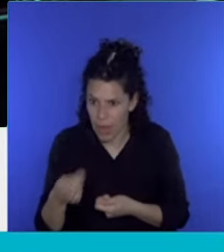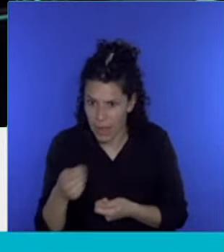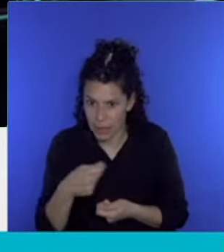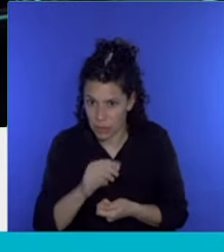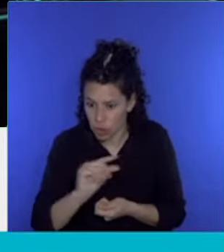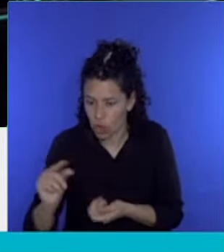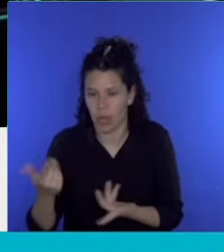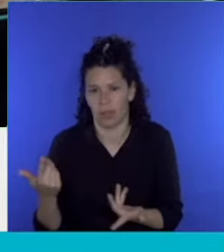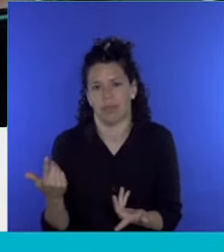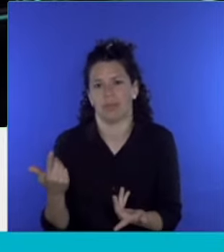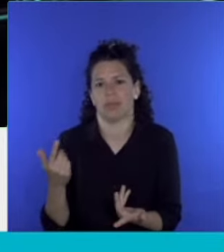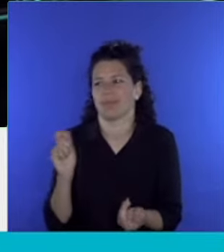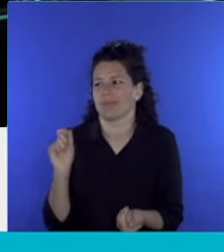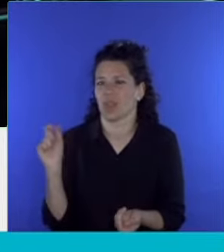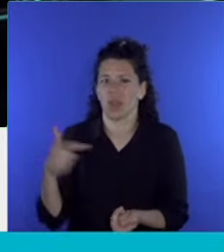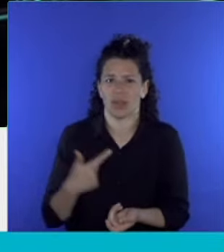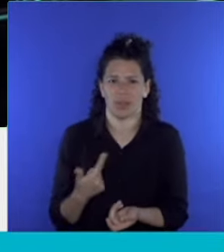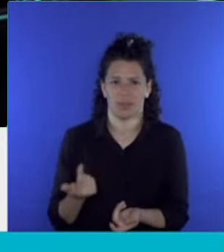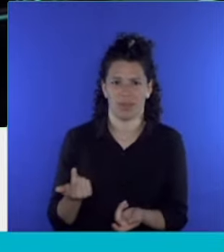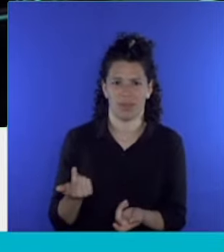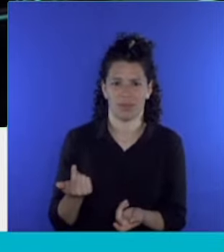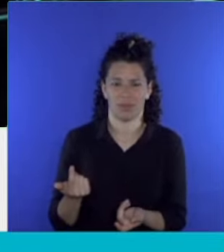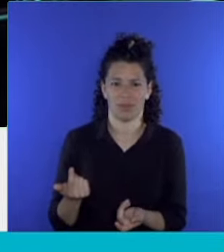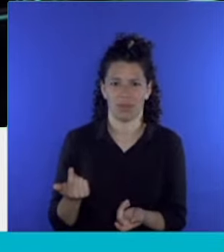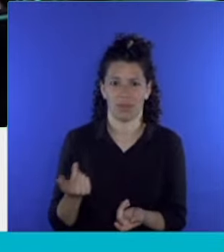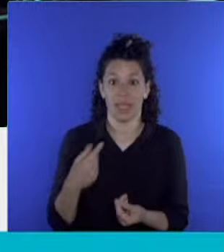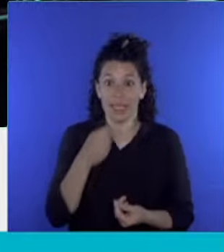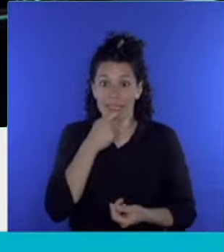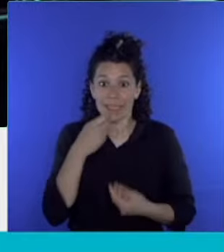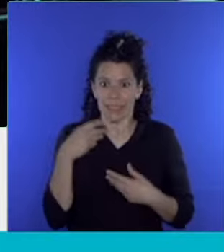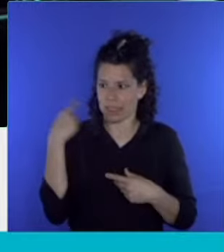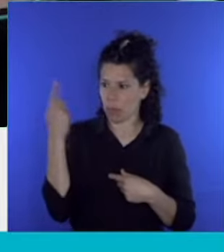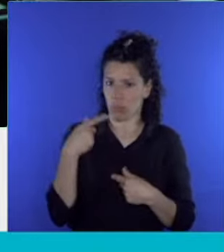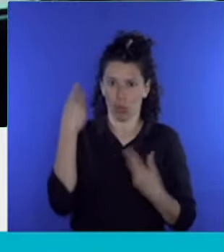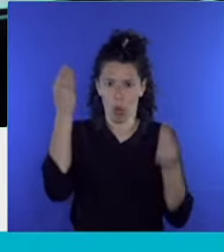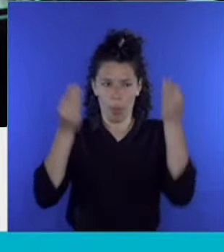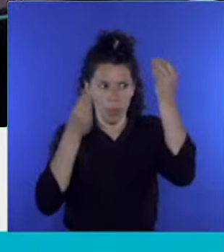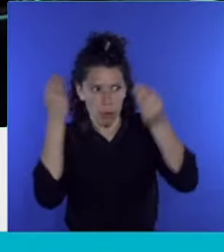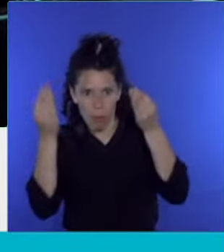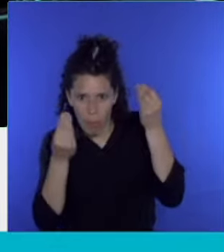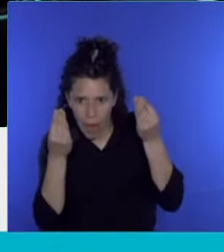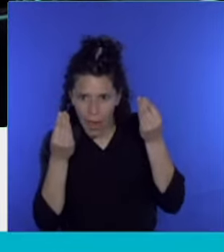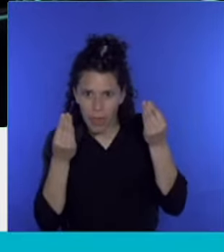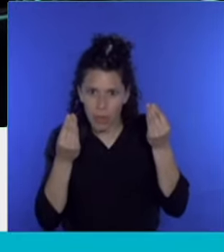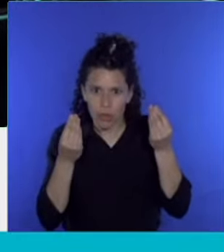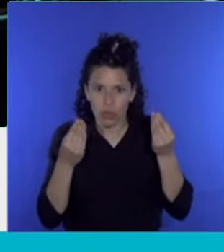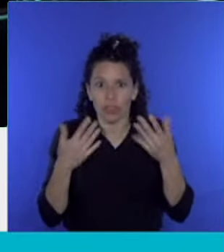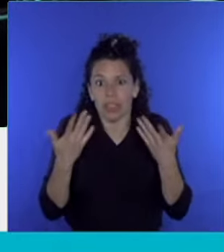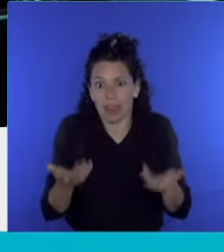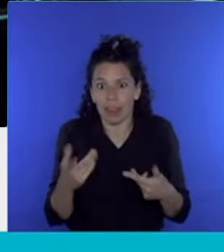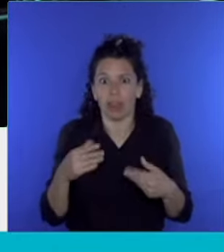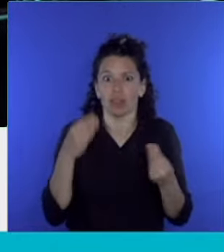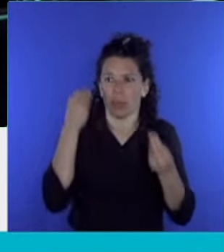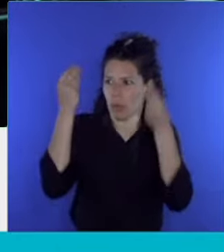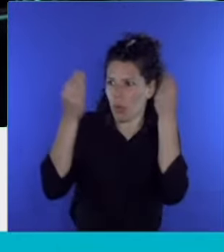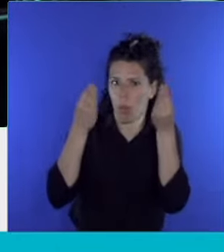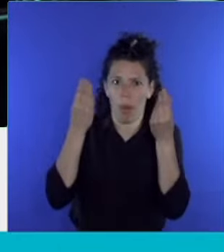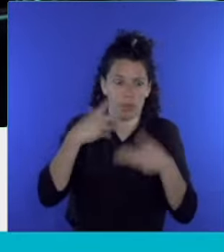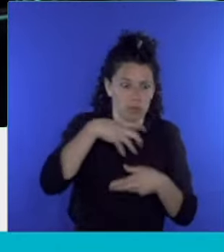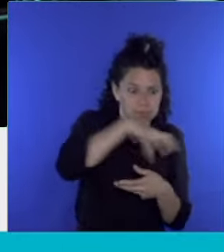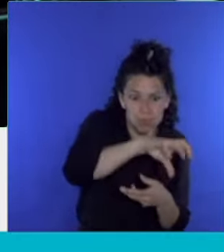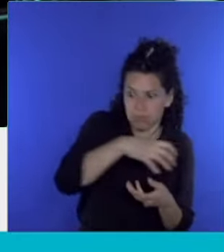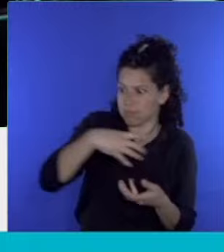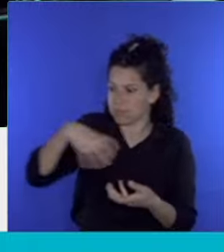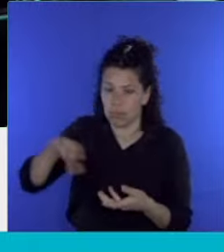incoherencia si estamos preocupados estamos preocupados en ambos estamentos en el congreso nacional y en la